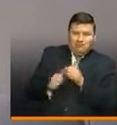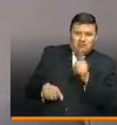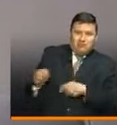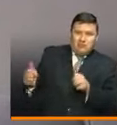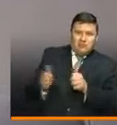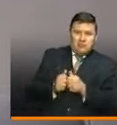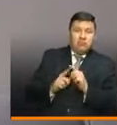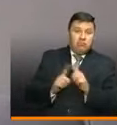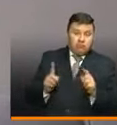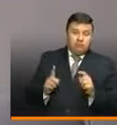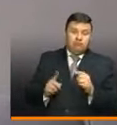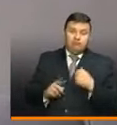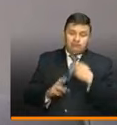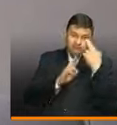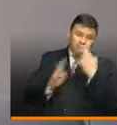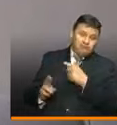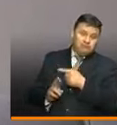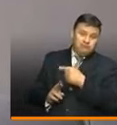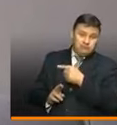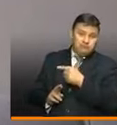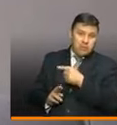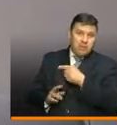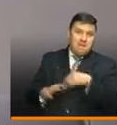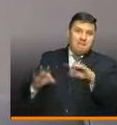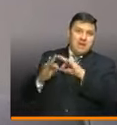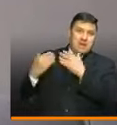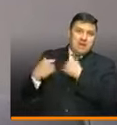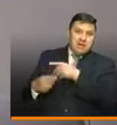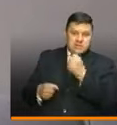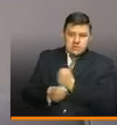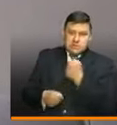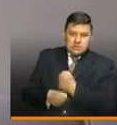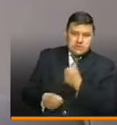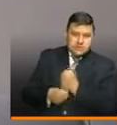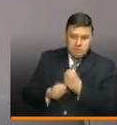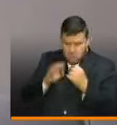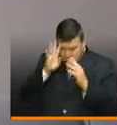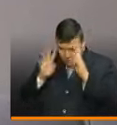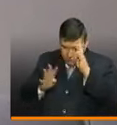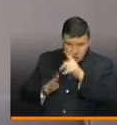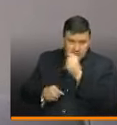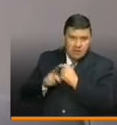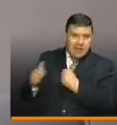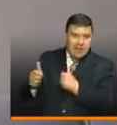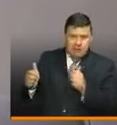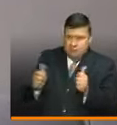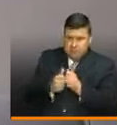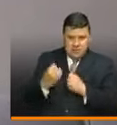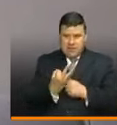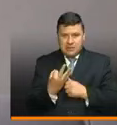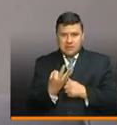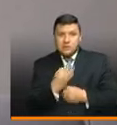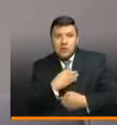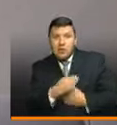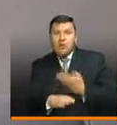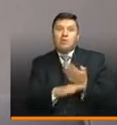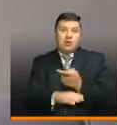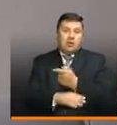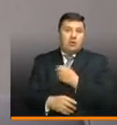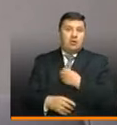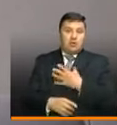nosotros, pero tengo que reconocer que en él recae el mayor trabajo, ya que él es el diseñador industrial. Él ha tenido la oportunidad